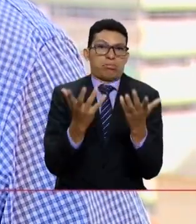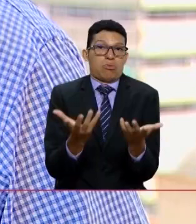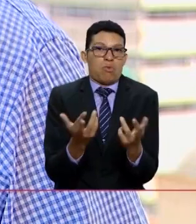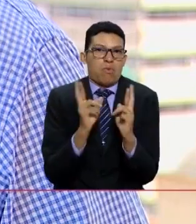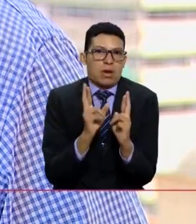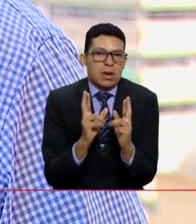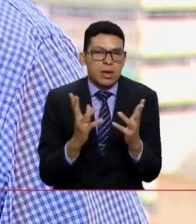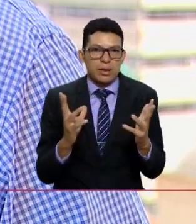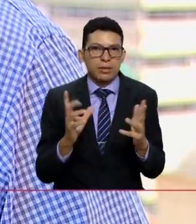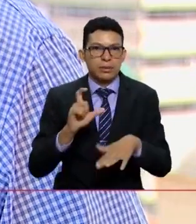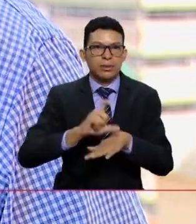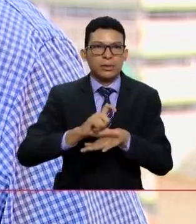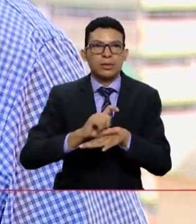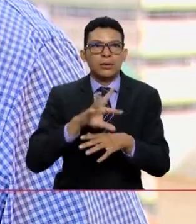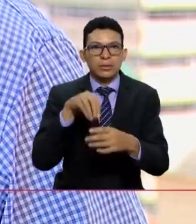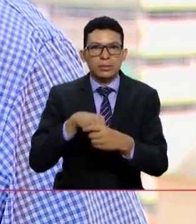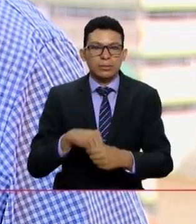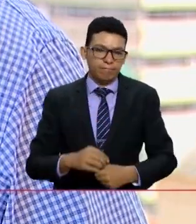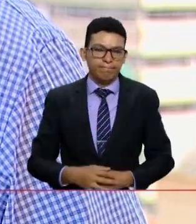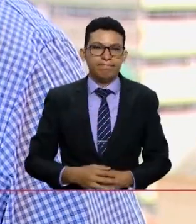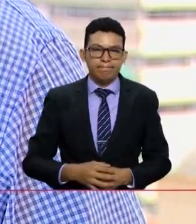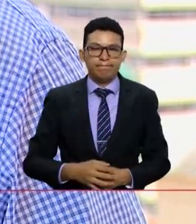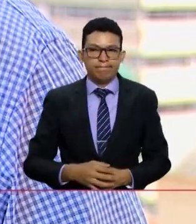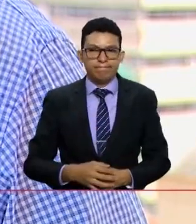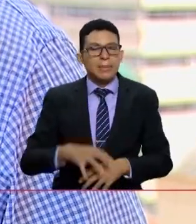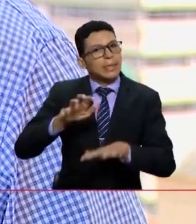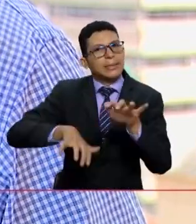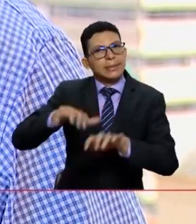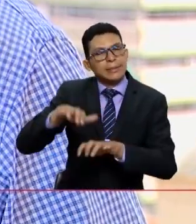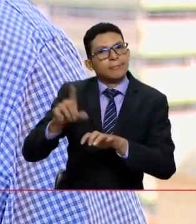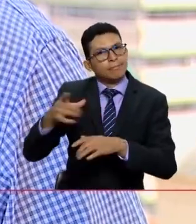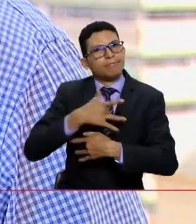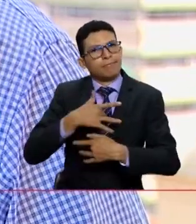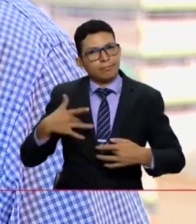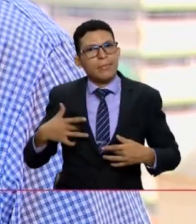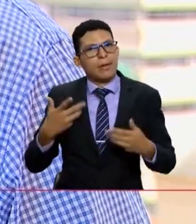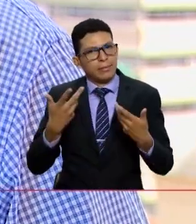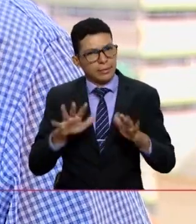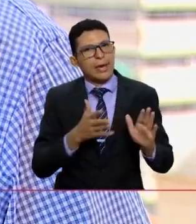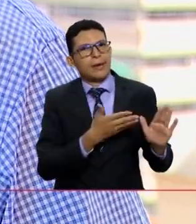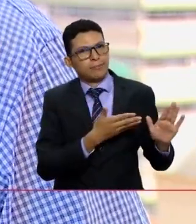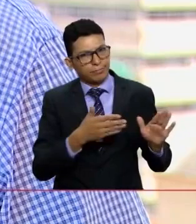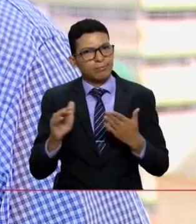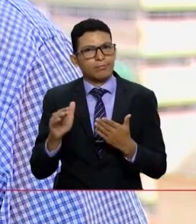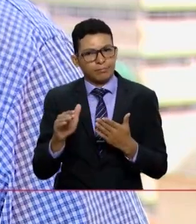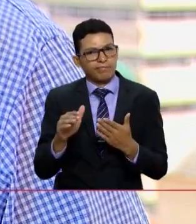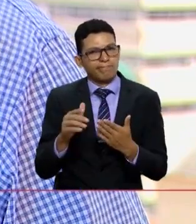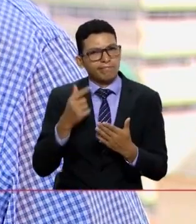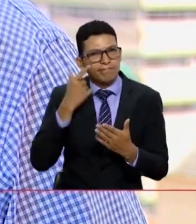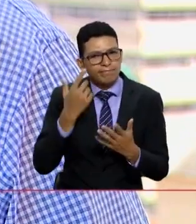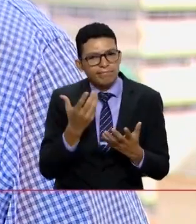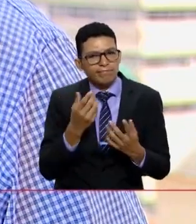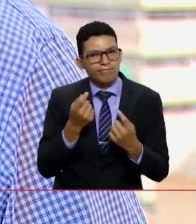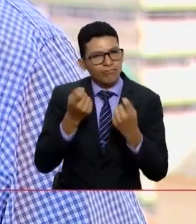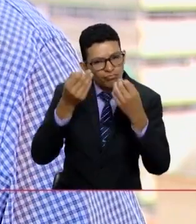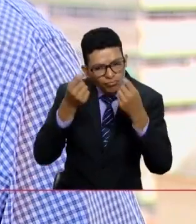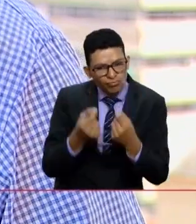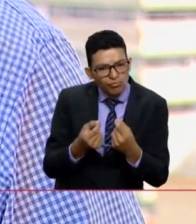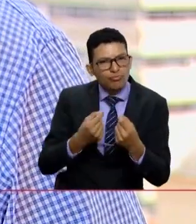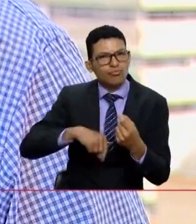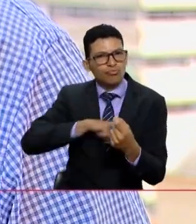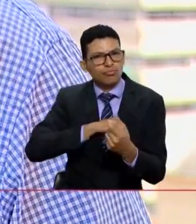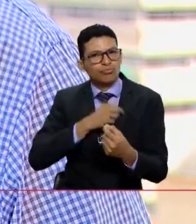instituciones educativas. La Secretaría de Salud tiene un plan de acción, un plan específico para